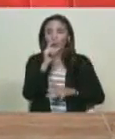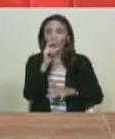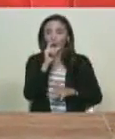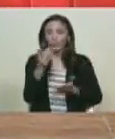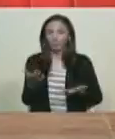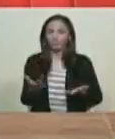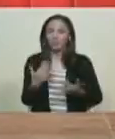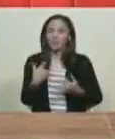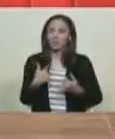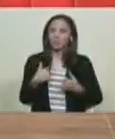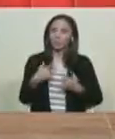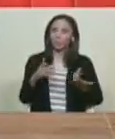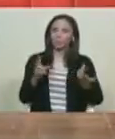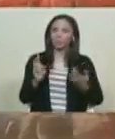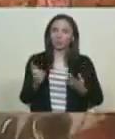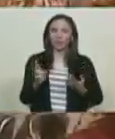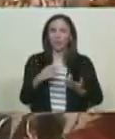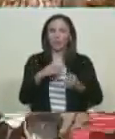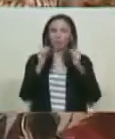siempre con el pueblo, me dijo.